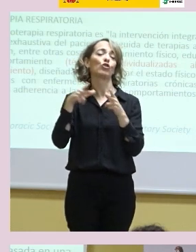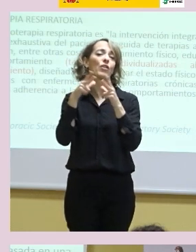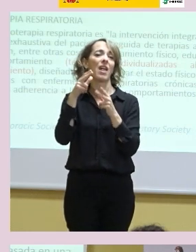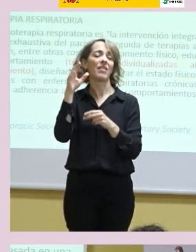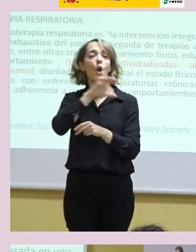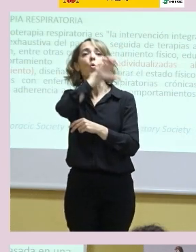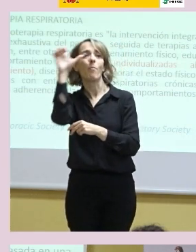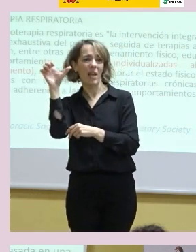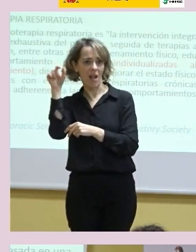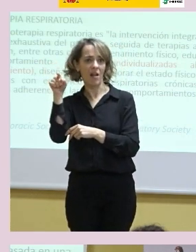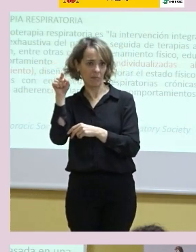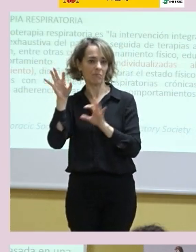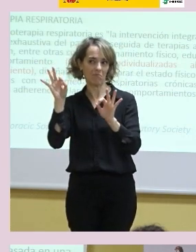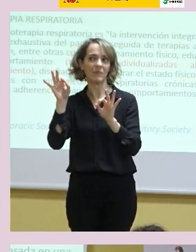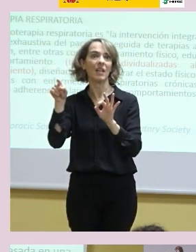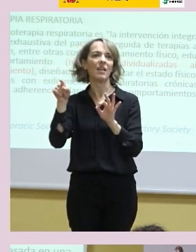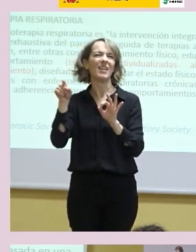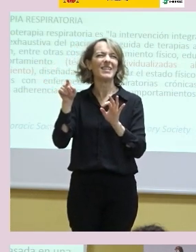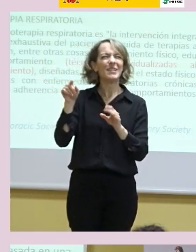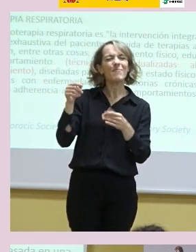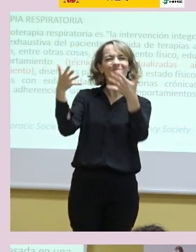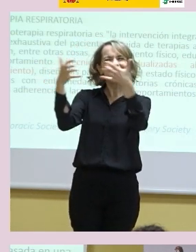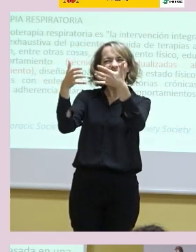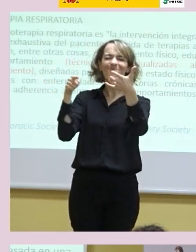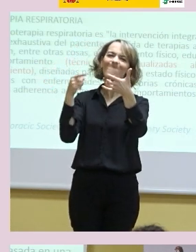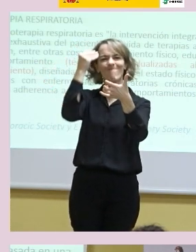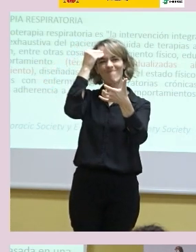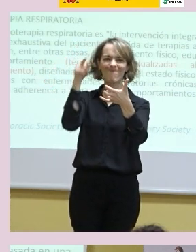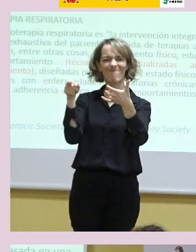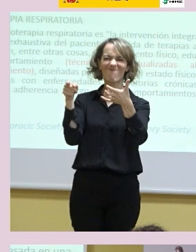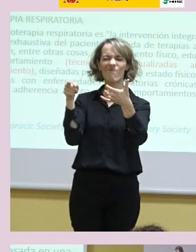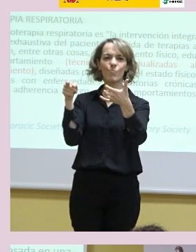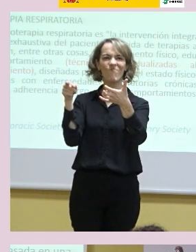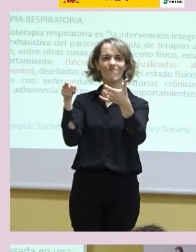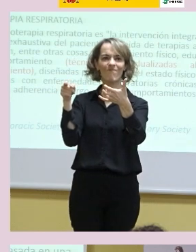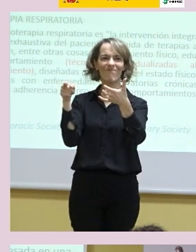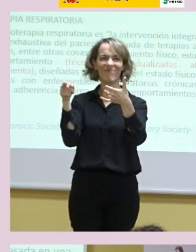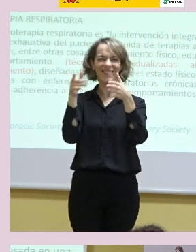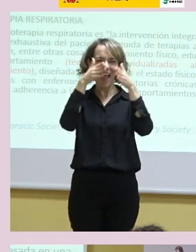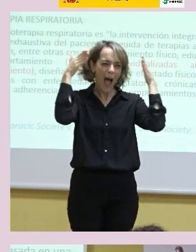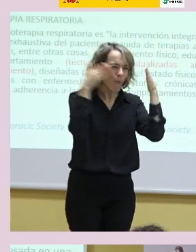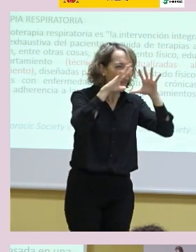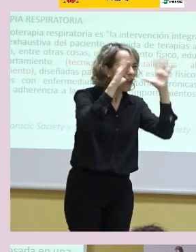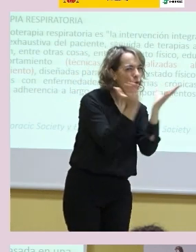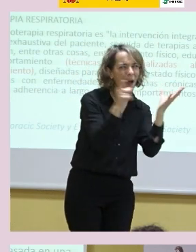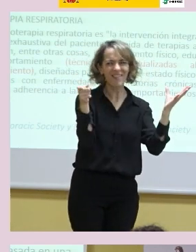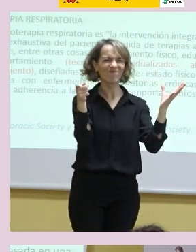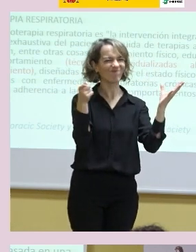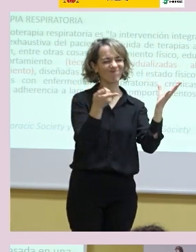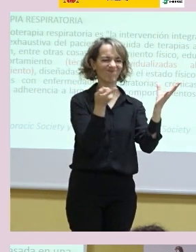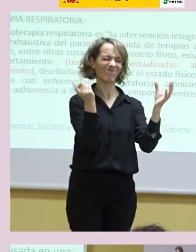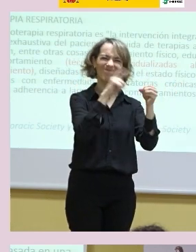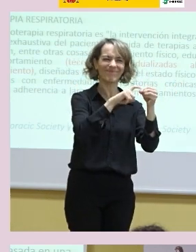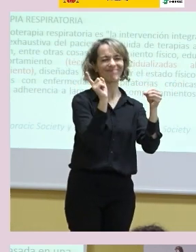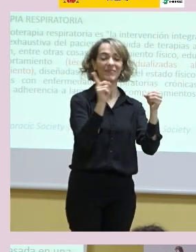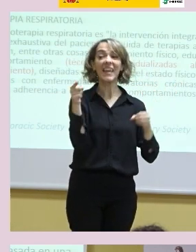pasa que a mí me parece que ha quedado un poco, bueno, pues un poco fuera del abordaje global que en realidad los profesionales hacemos. Nos